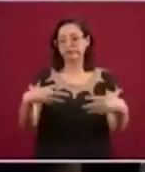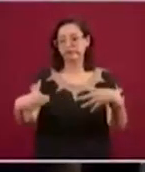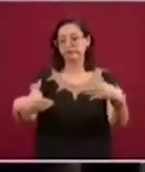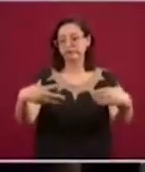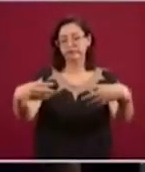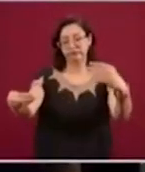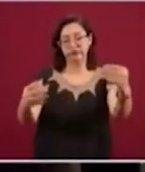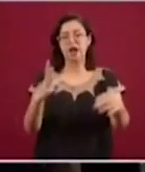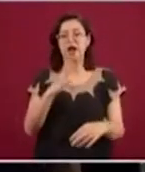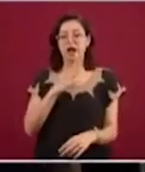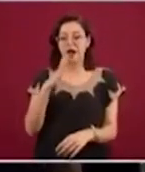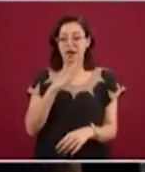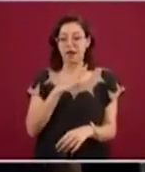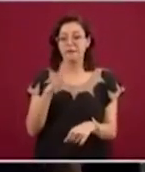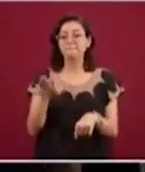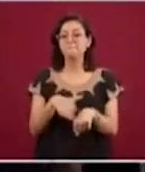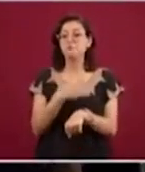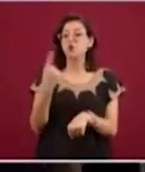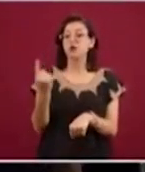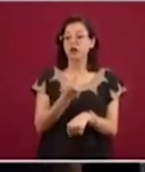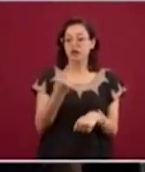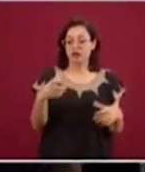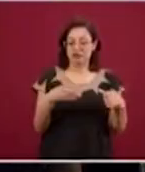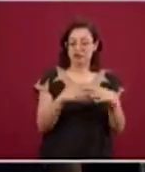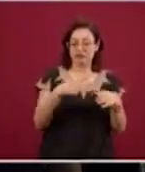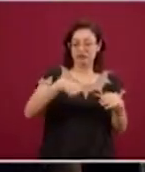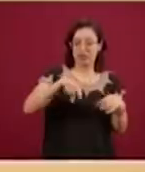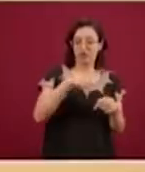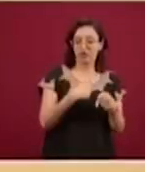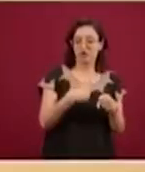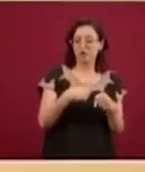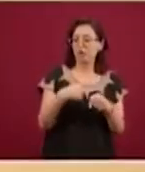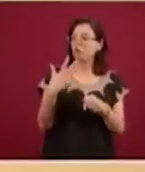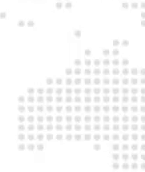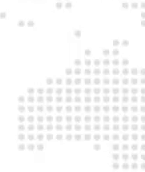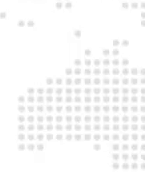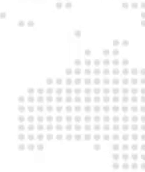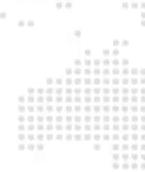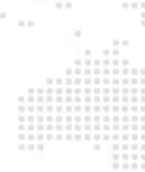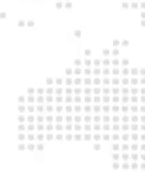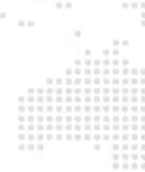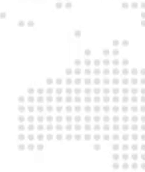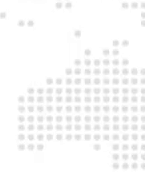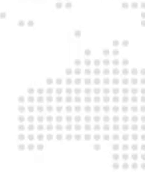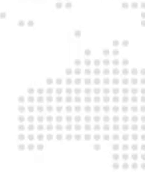contagios porque está basado ahora así en una tasa de incidencia